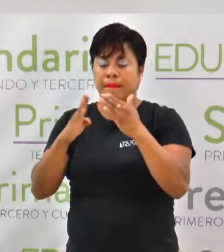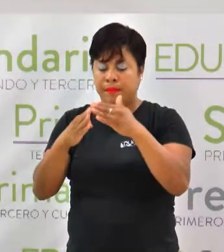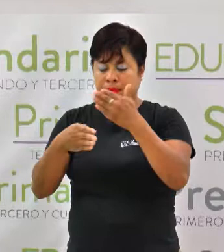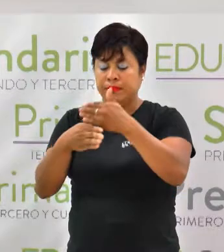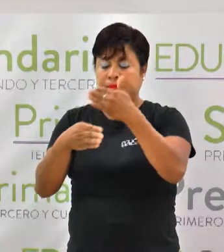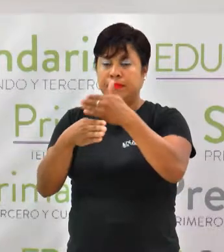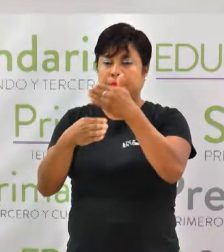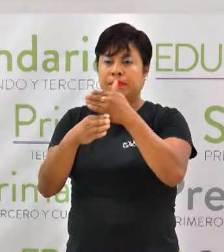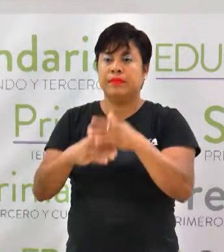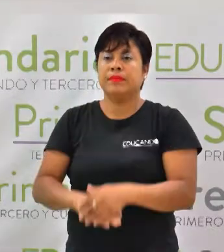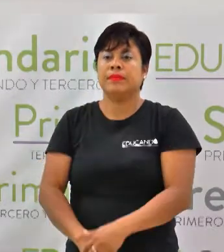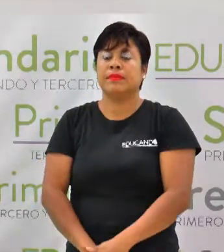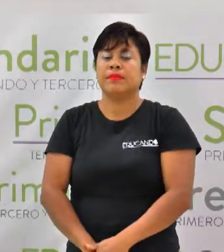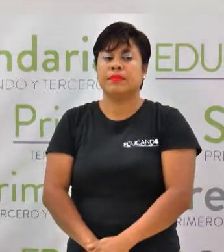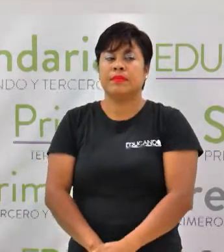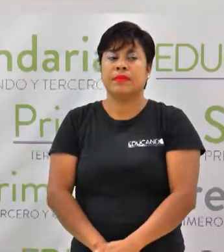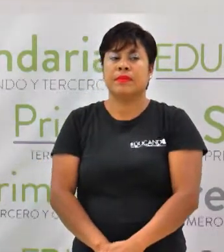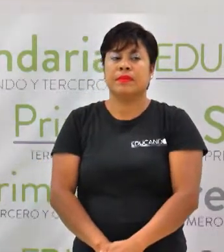materiales